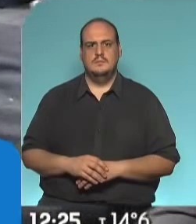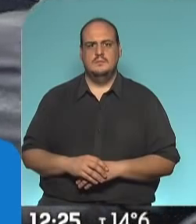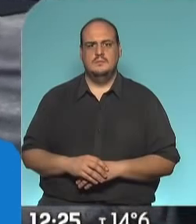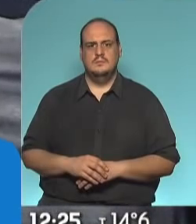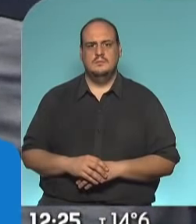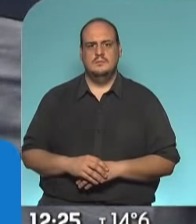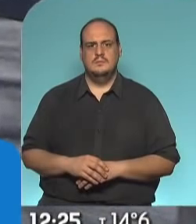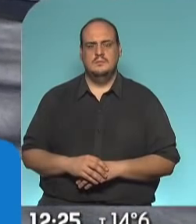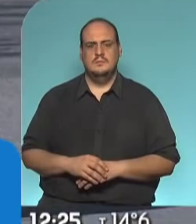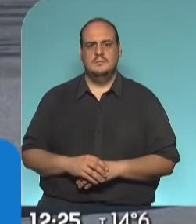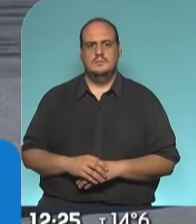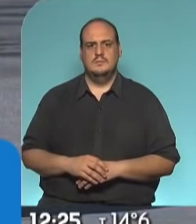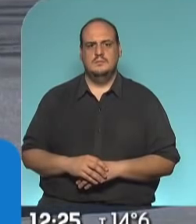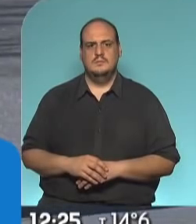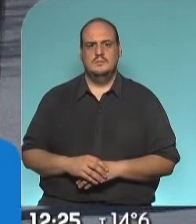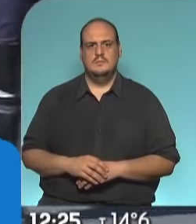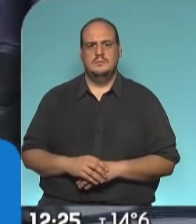Alto. Uno.